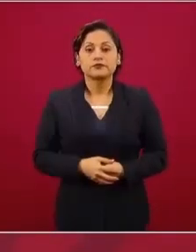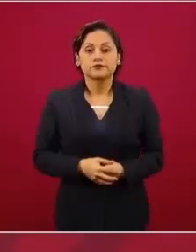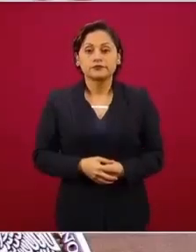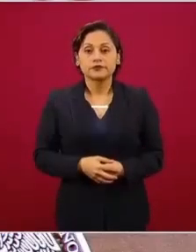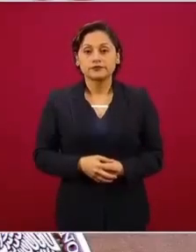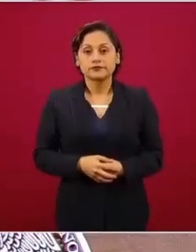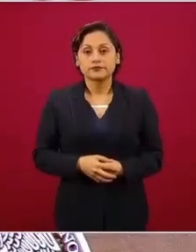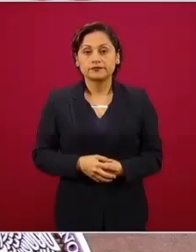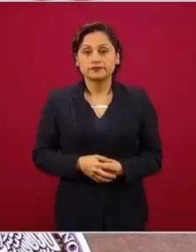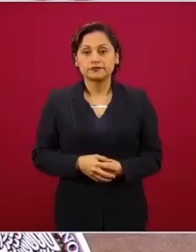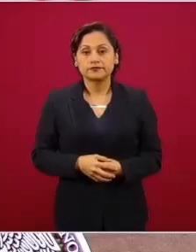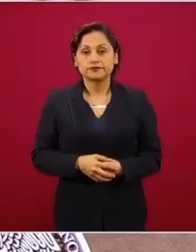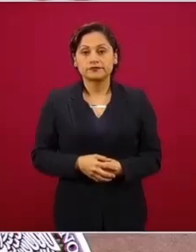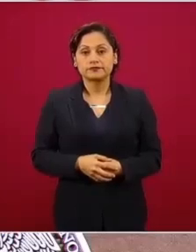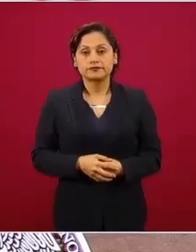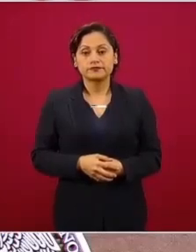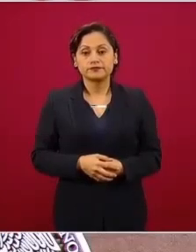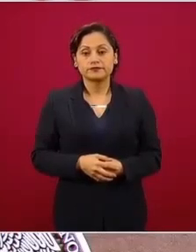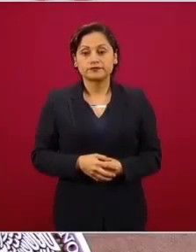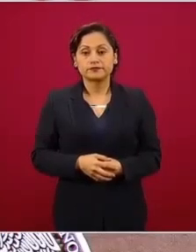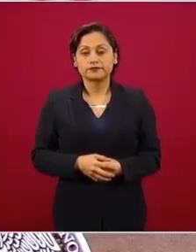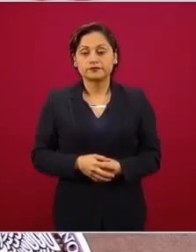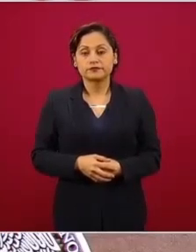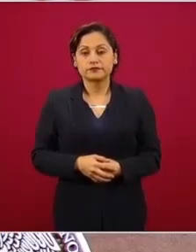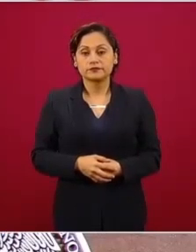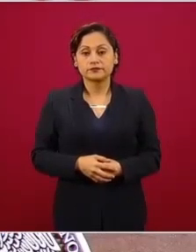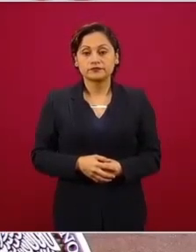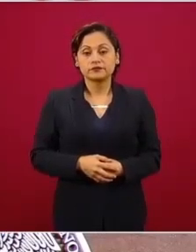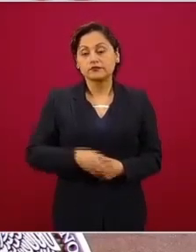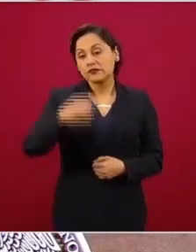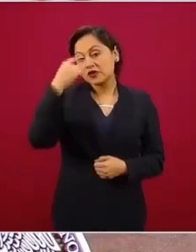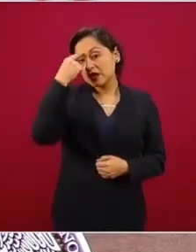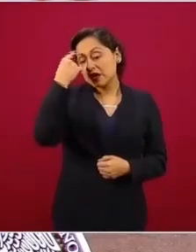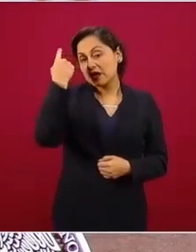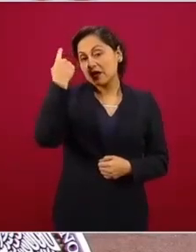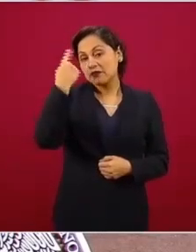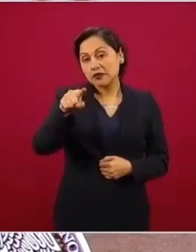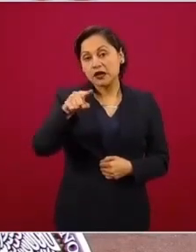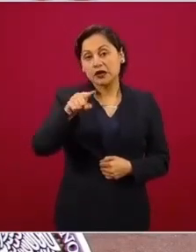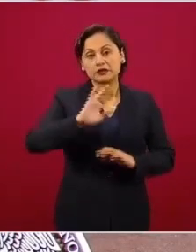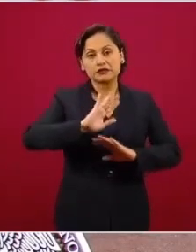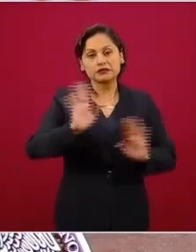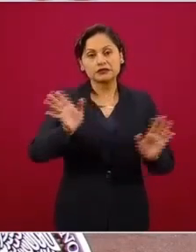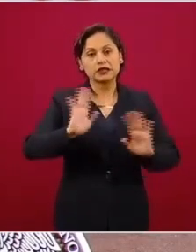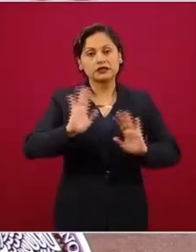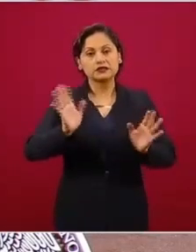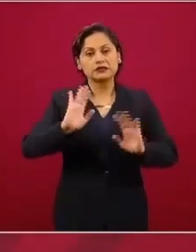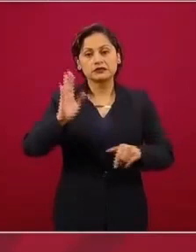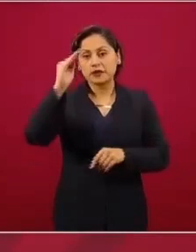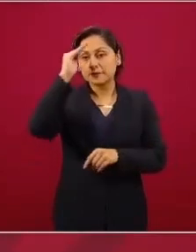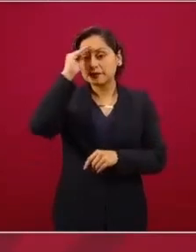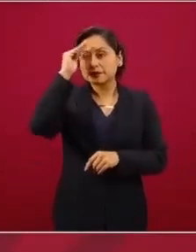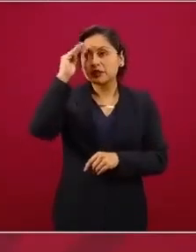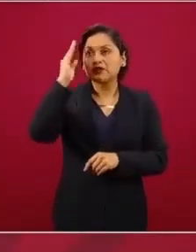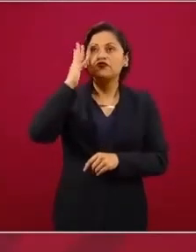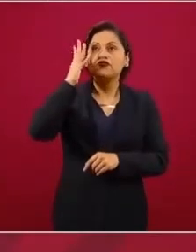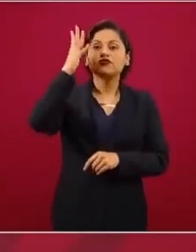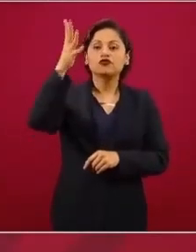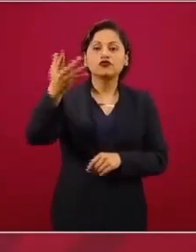para y pensar en el futuro en el porvenir de nuestra patria